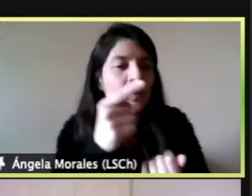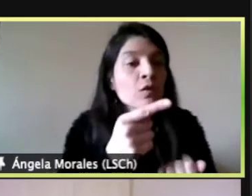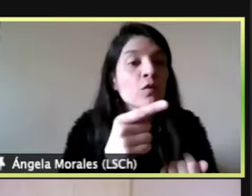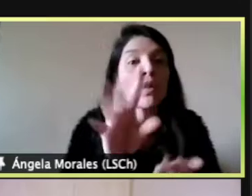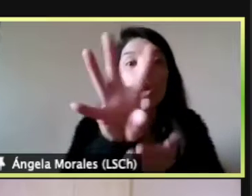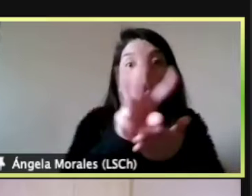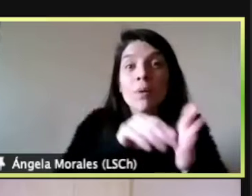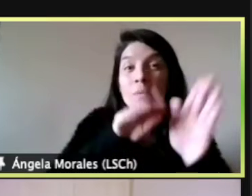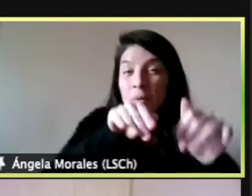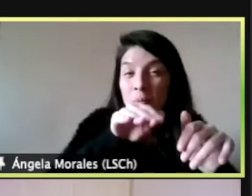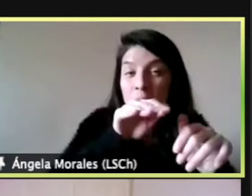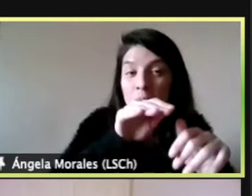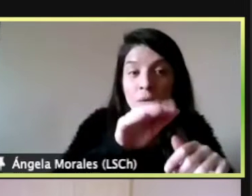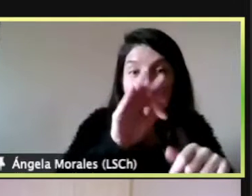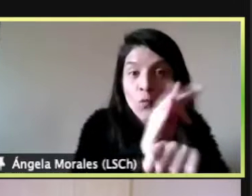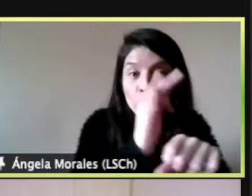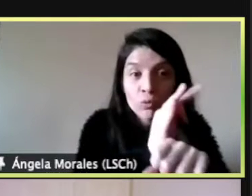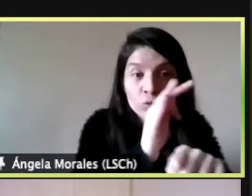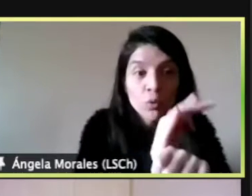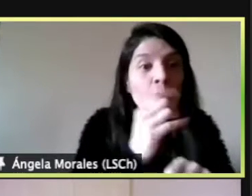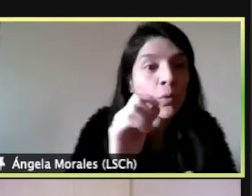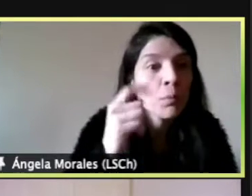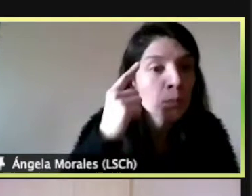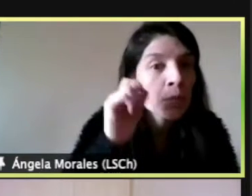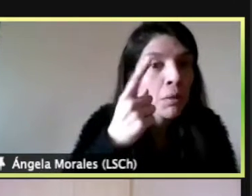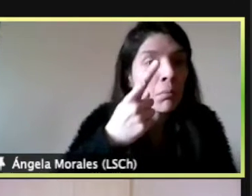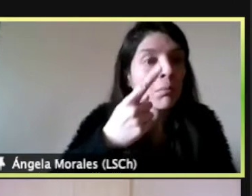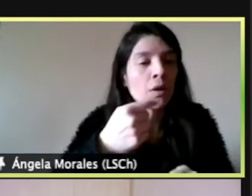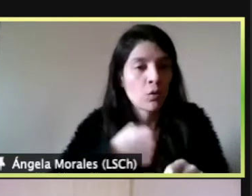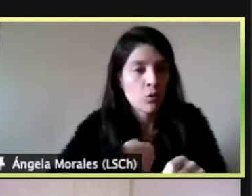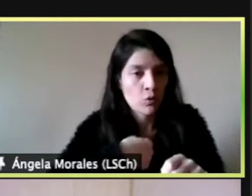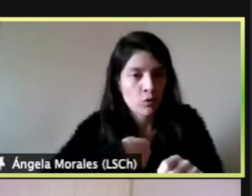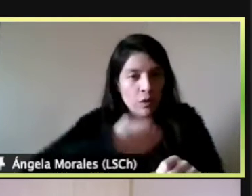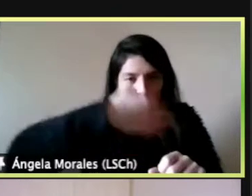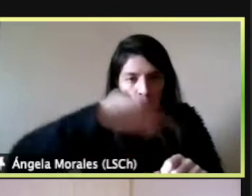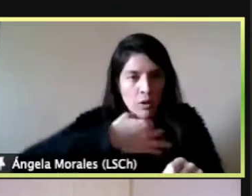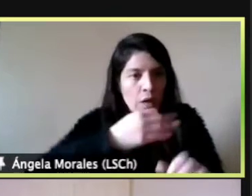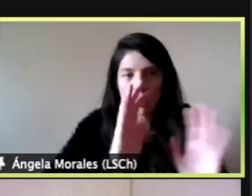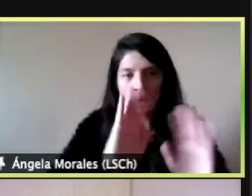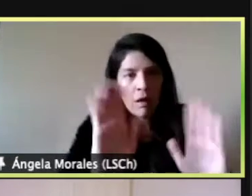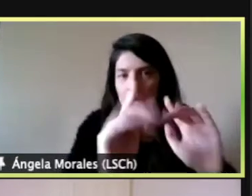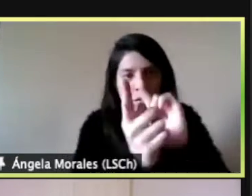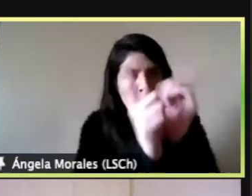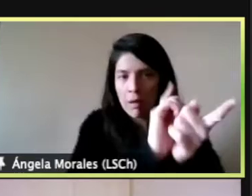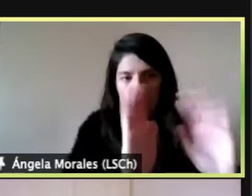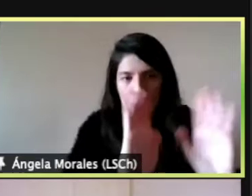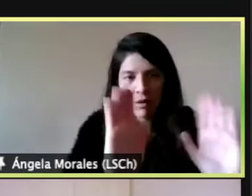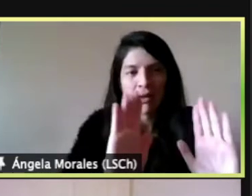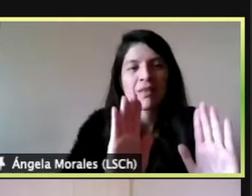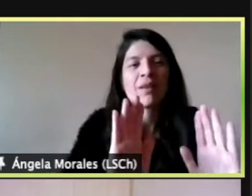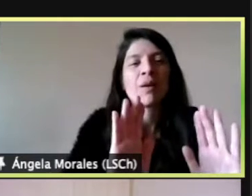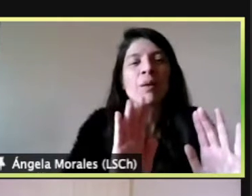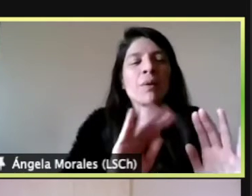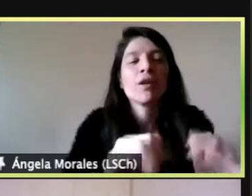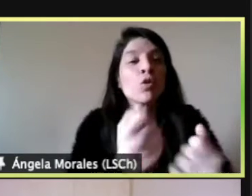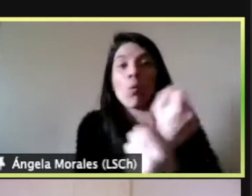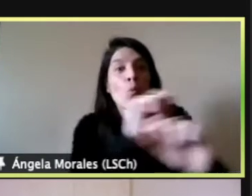a asegurarme de que esto no se cambie. Lo voy a dejar todo con símbolo de peso para que no se